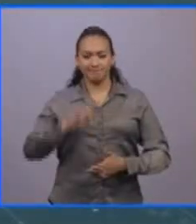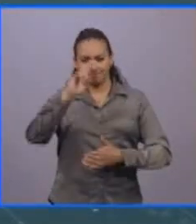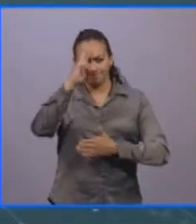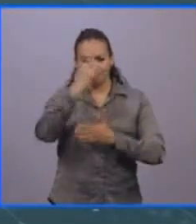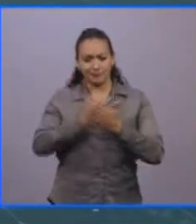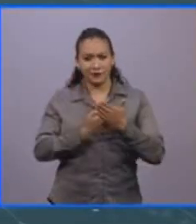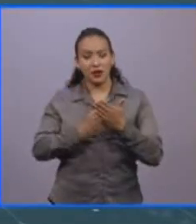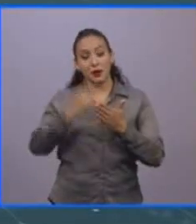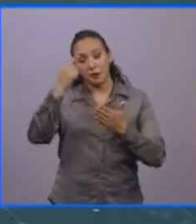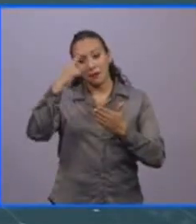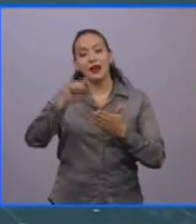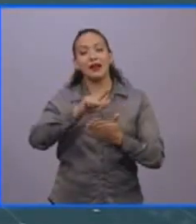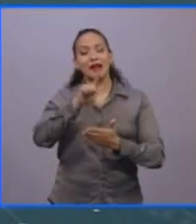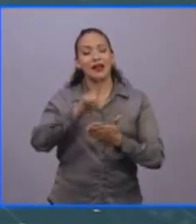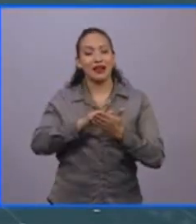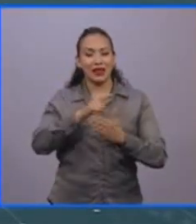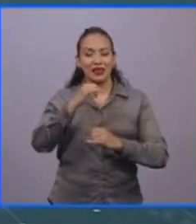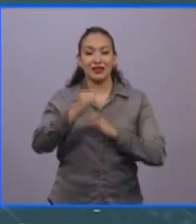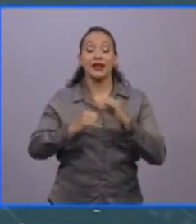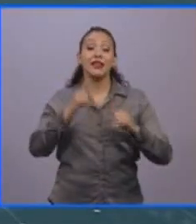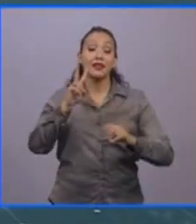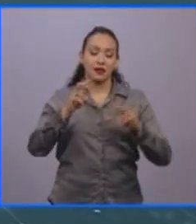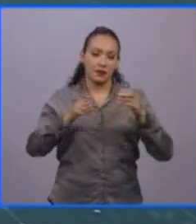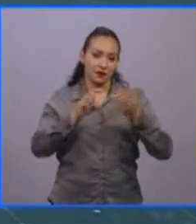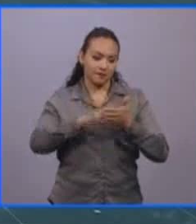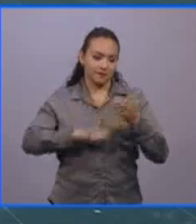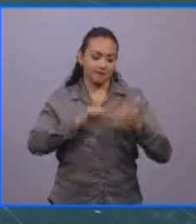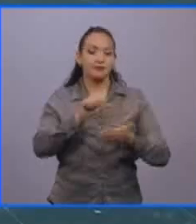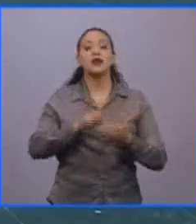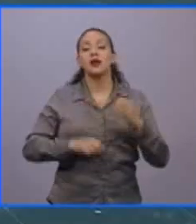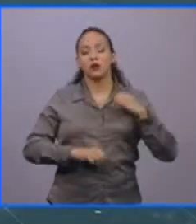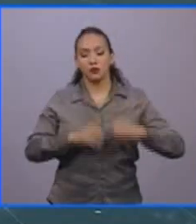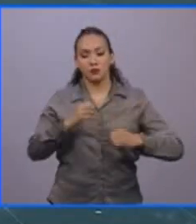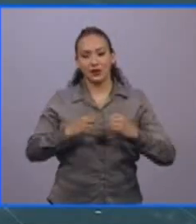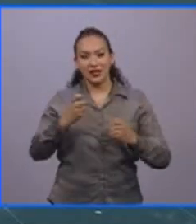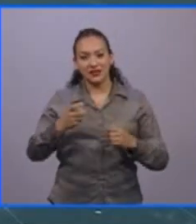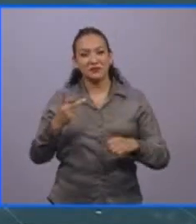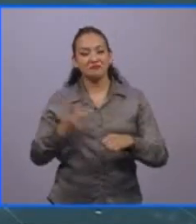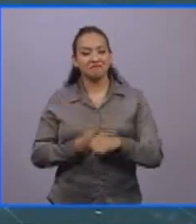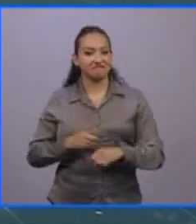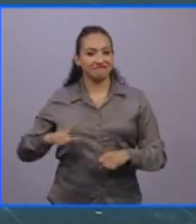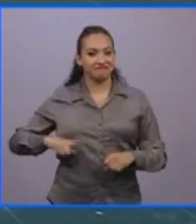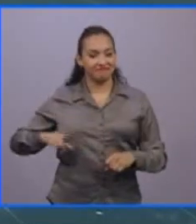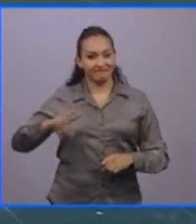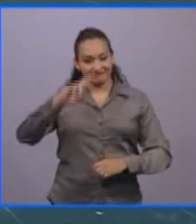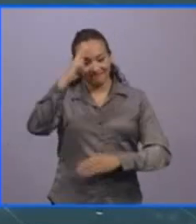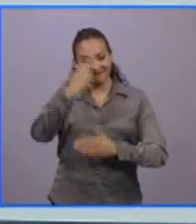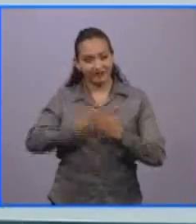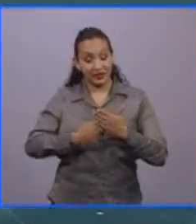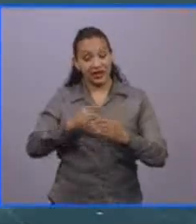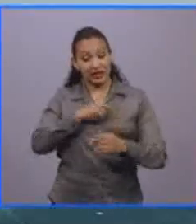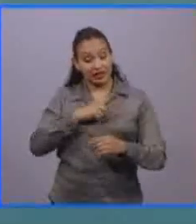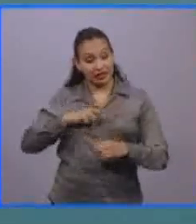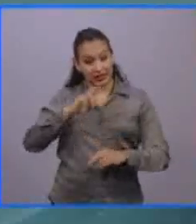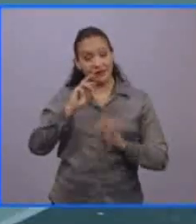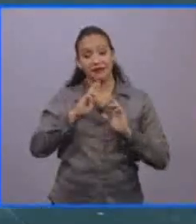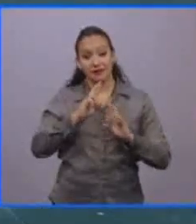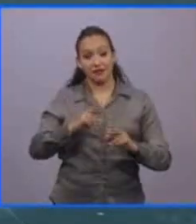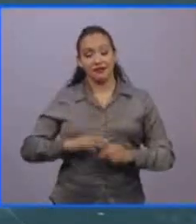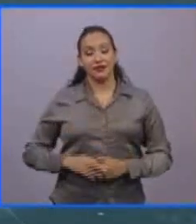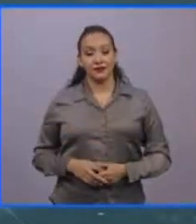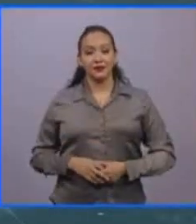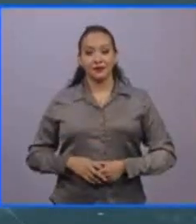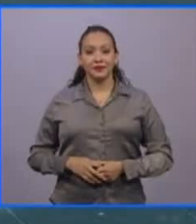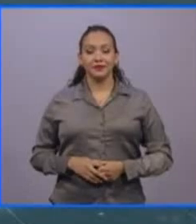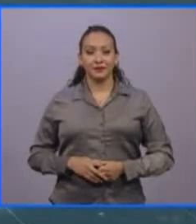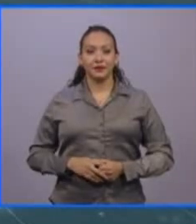Violaciones a la Convención Americana en la Reforma Judicial llevará a que se finquen responsabilidades al Estado mexicano.